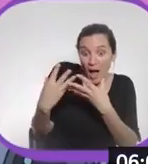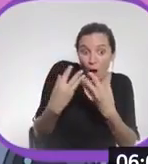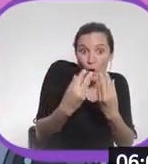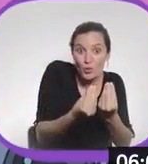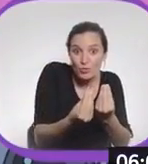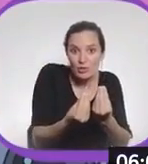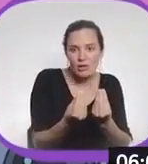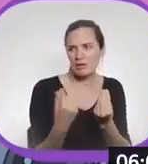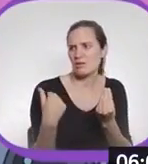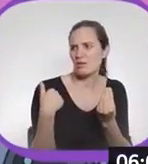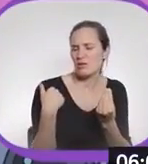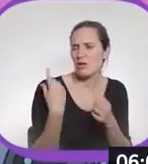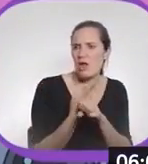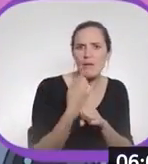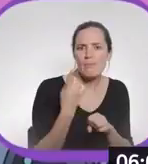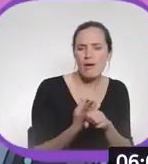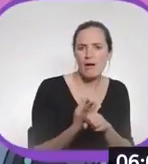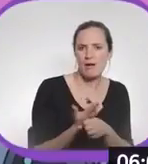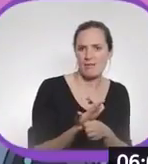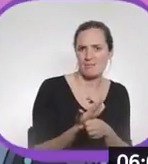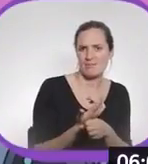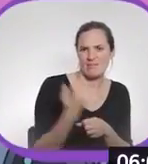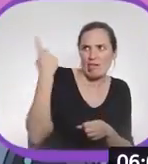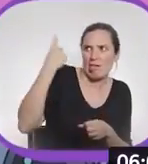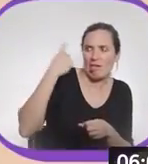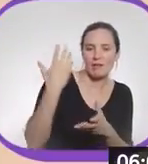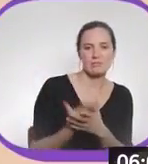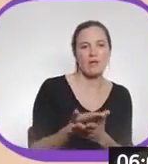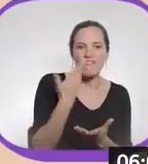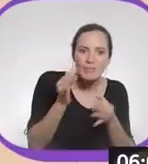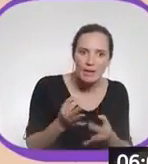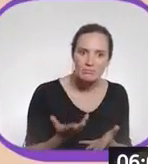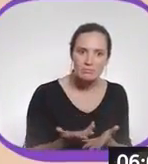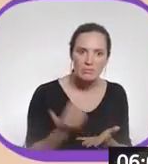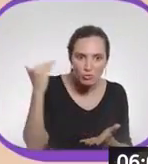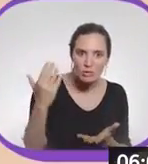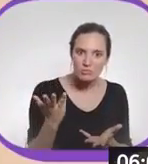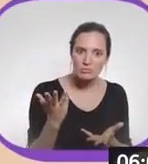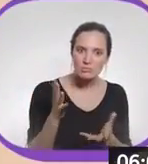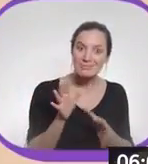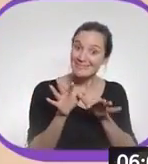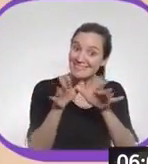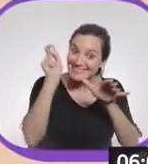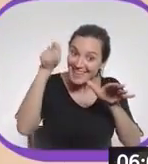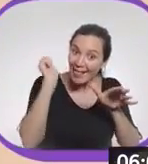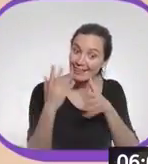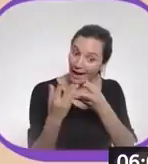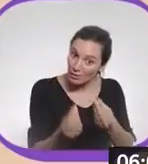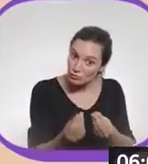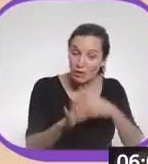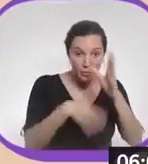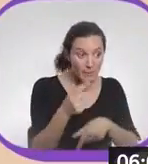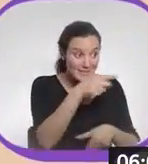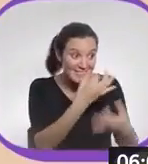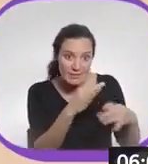de ella. ¡No puedo desafiar a Vicky! ¡Si lo hago, mi biberón me dará un pompom! ¡Habla como gente grande! ¡Haré que mis hadas te ayuden para